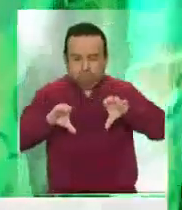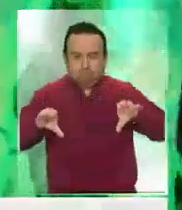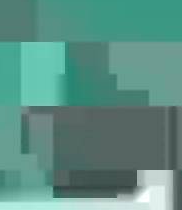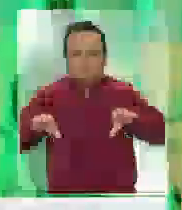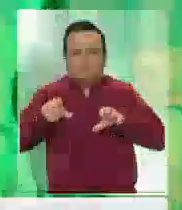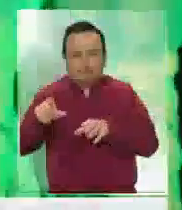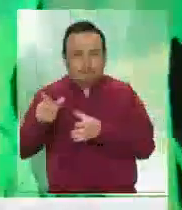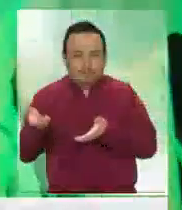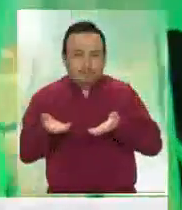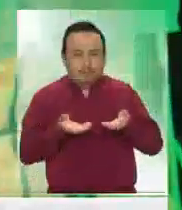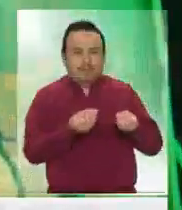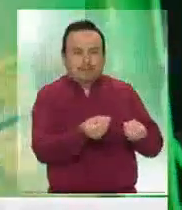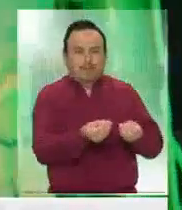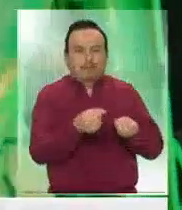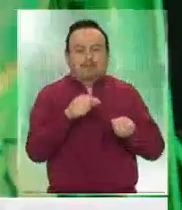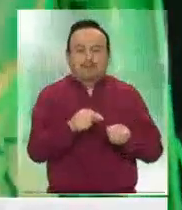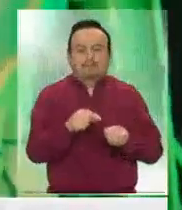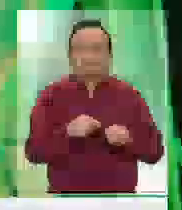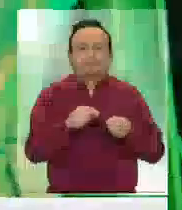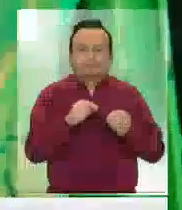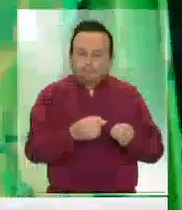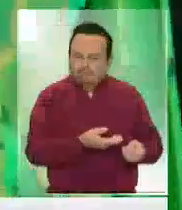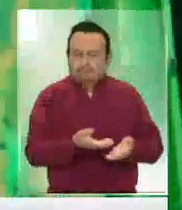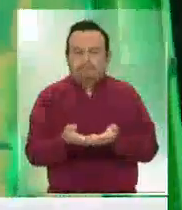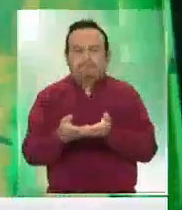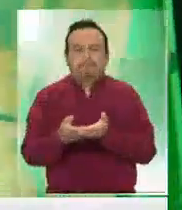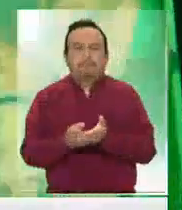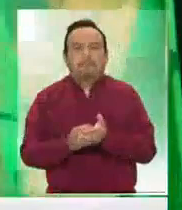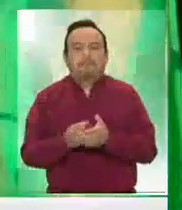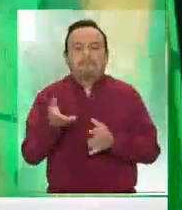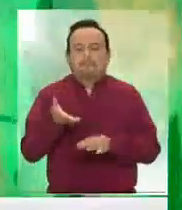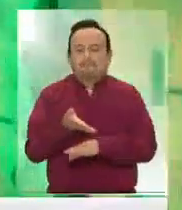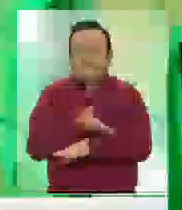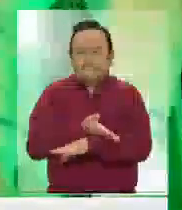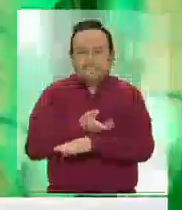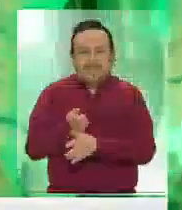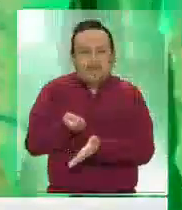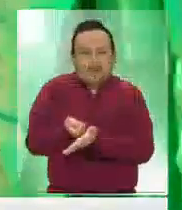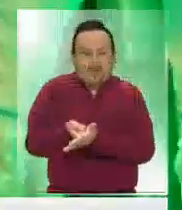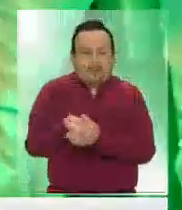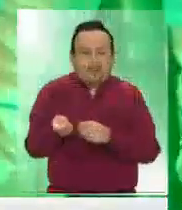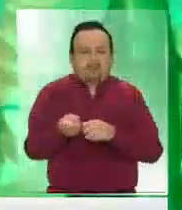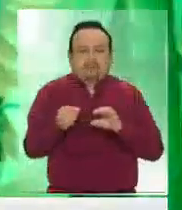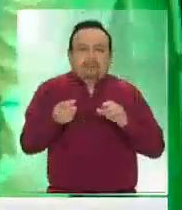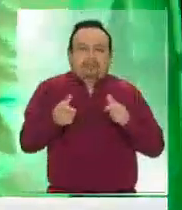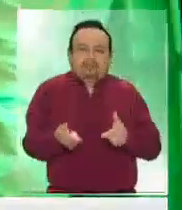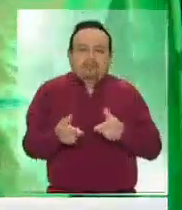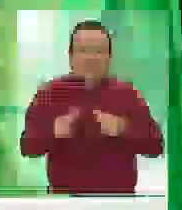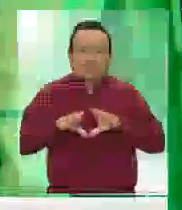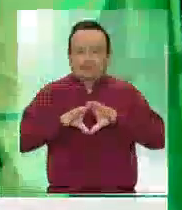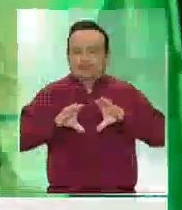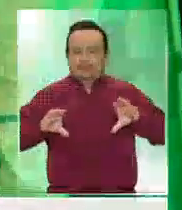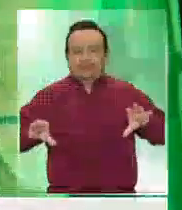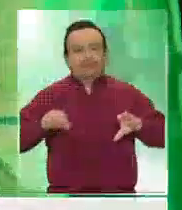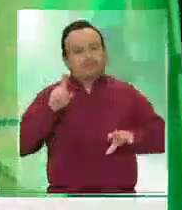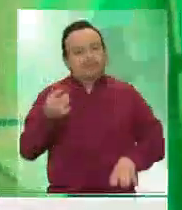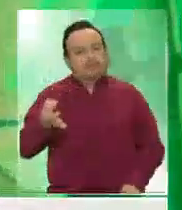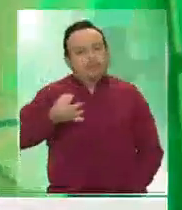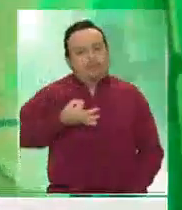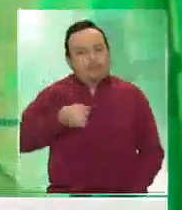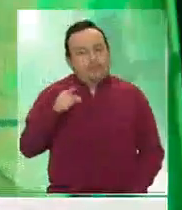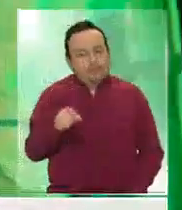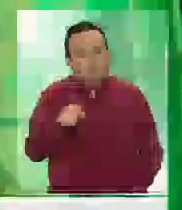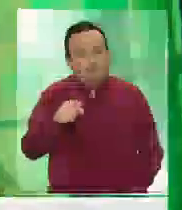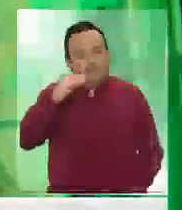palabra, a través de la cápsula médica, ¿no?, que se adquirió durante la epidemia del ébola. Tal como nos comentabas tú, Carlos, es decir, desde